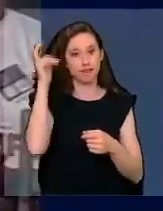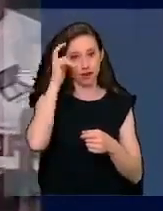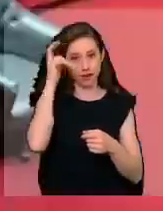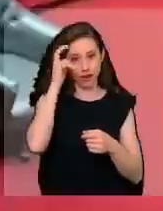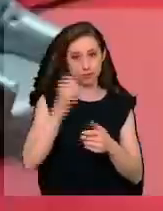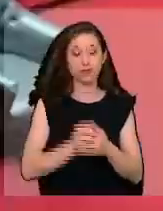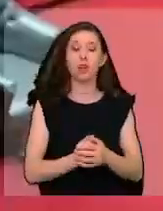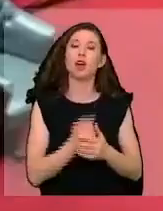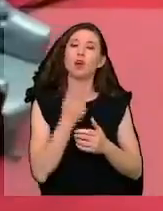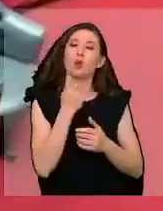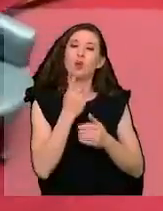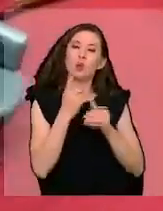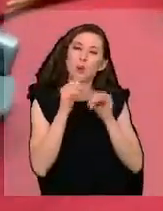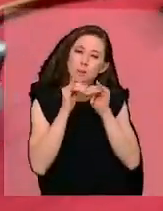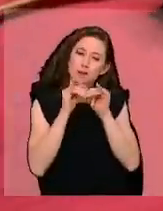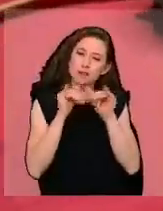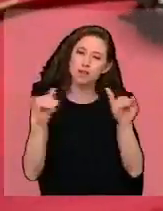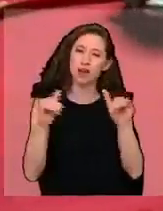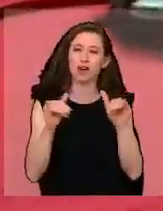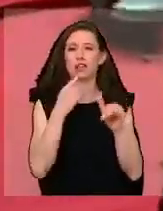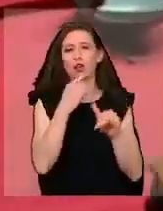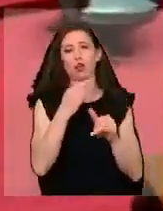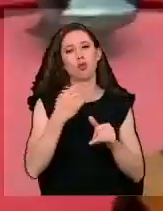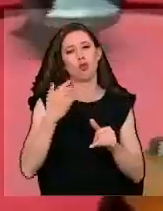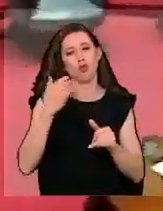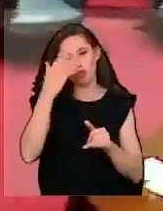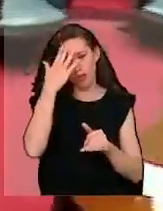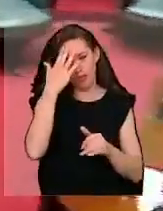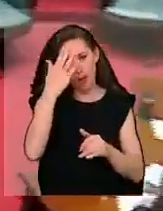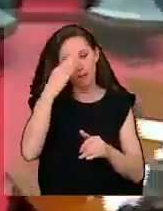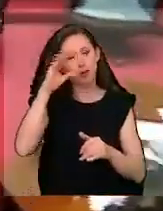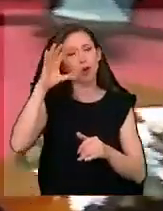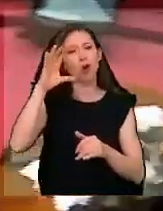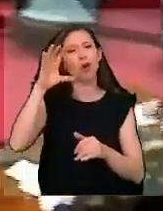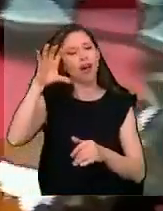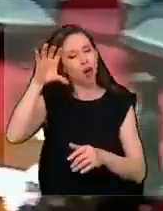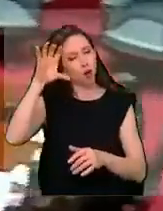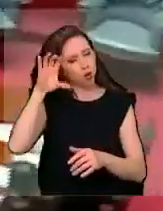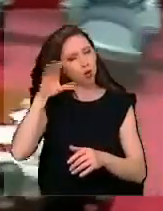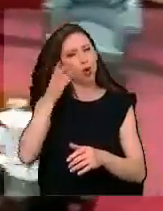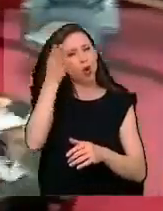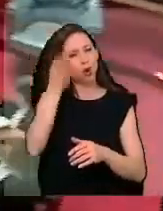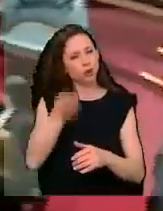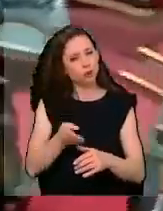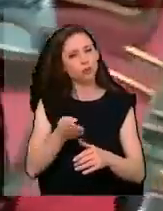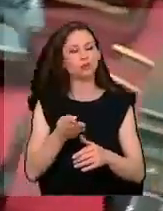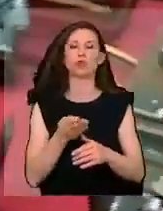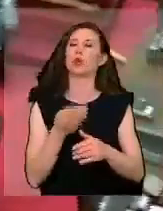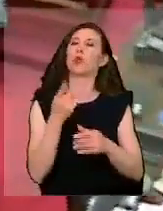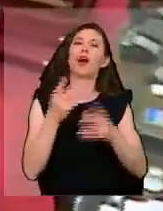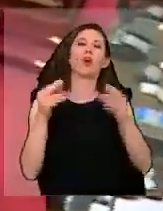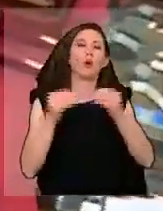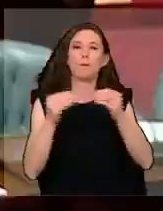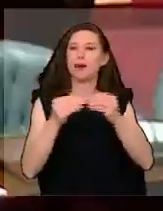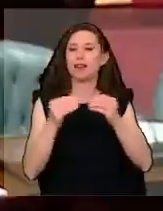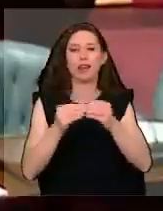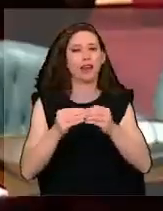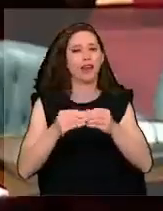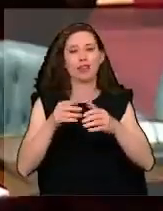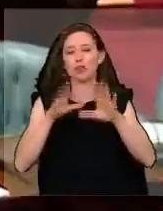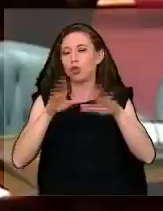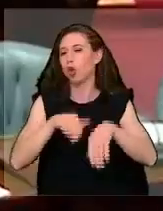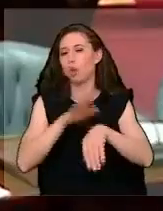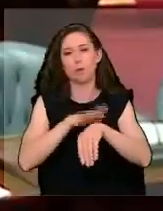divulgado este sábado el frente amplio recordó con la recordó también como una compañera de todas las horas